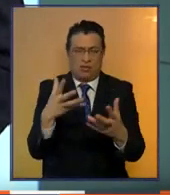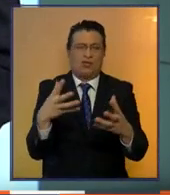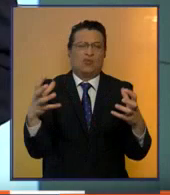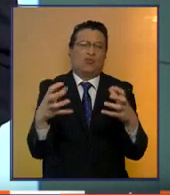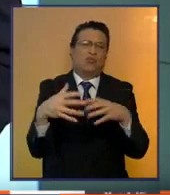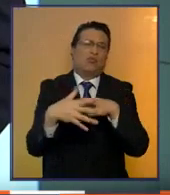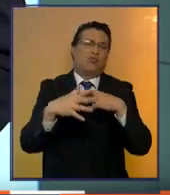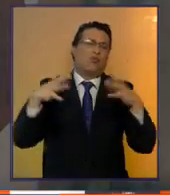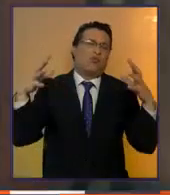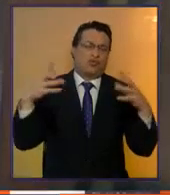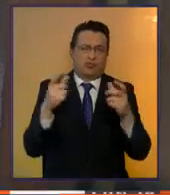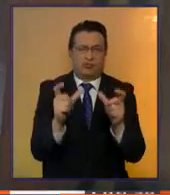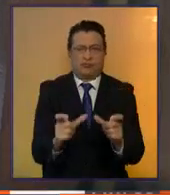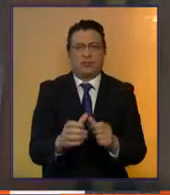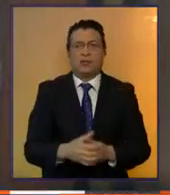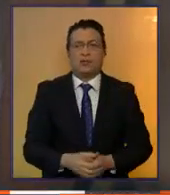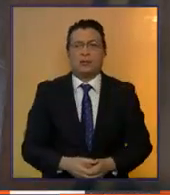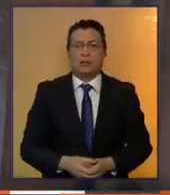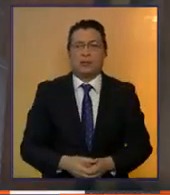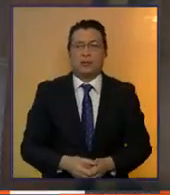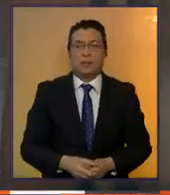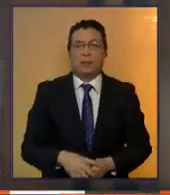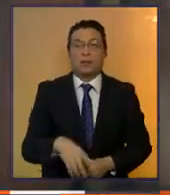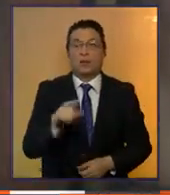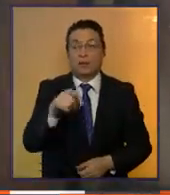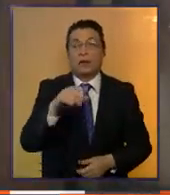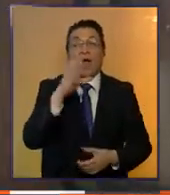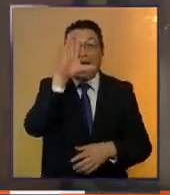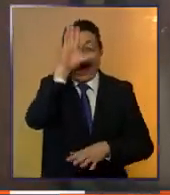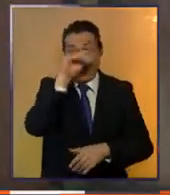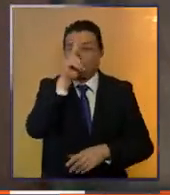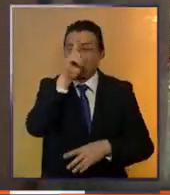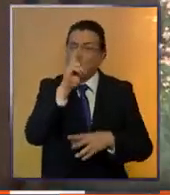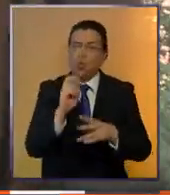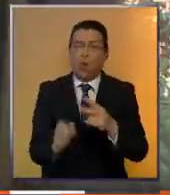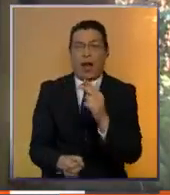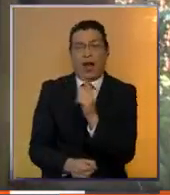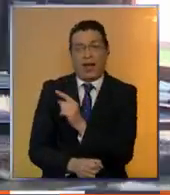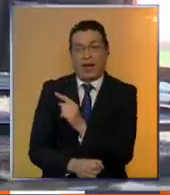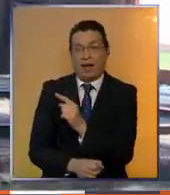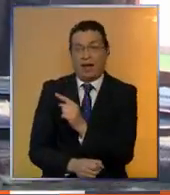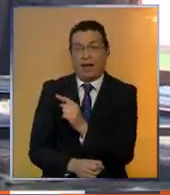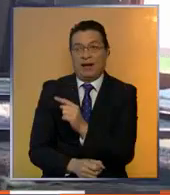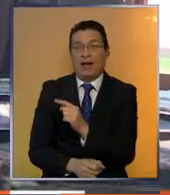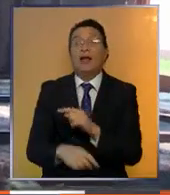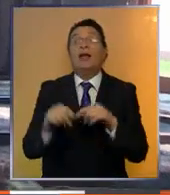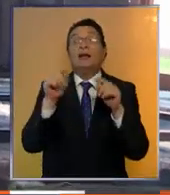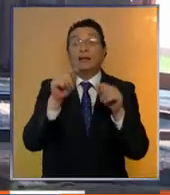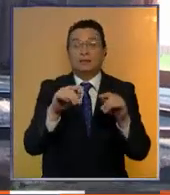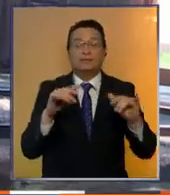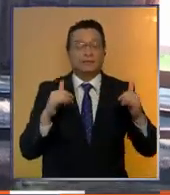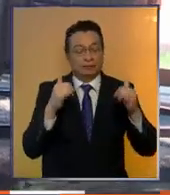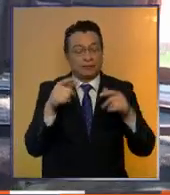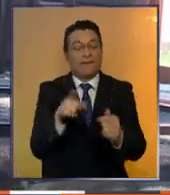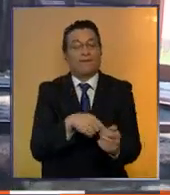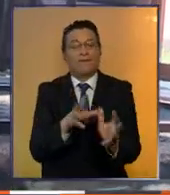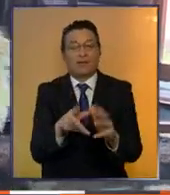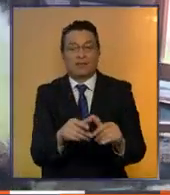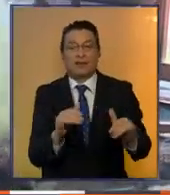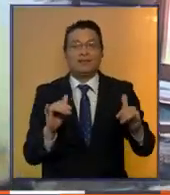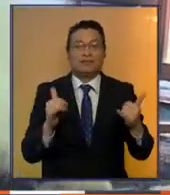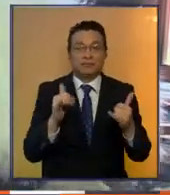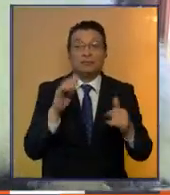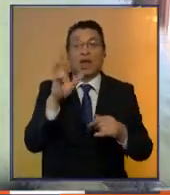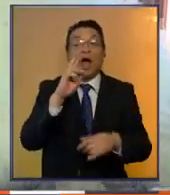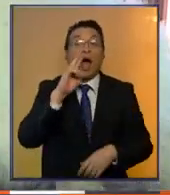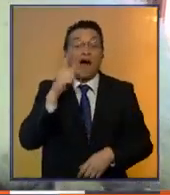control me tuvieron gato igual a este disfrutaba de descansar y acompañar a sus familias hasta que en